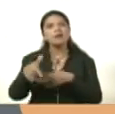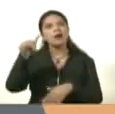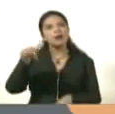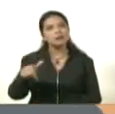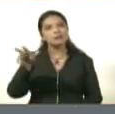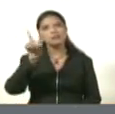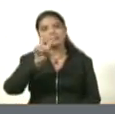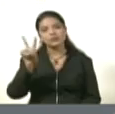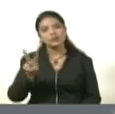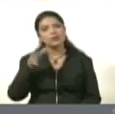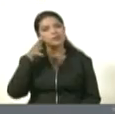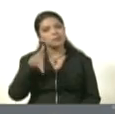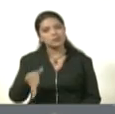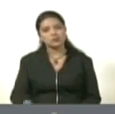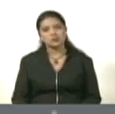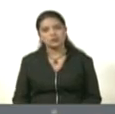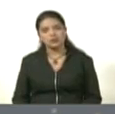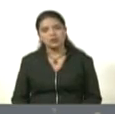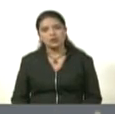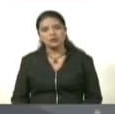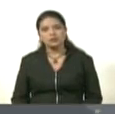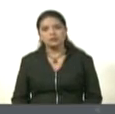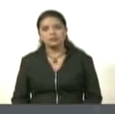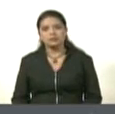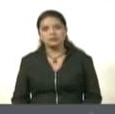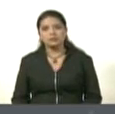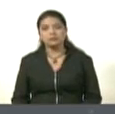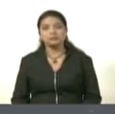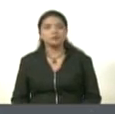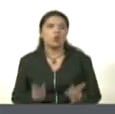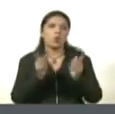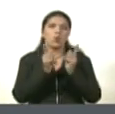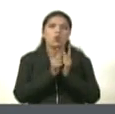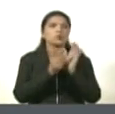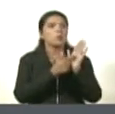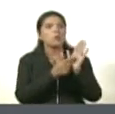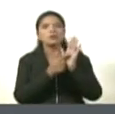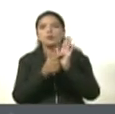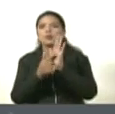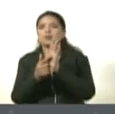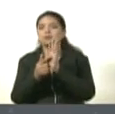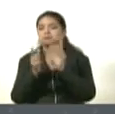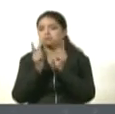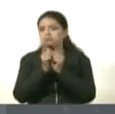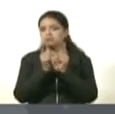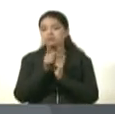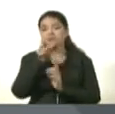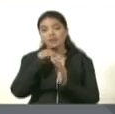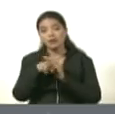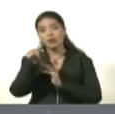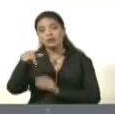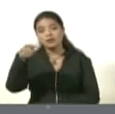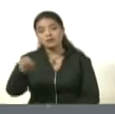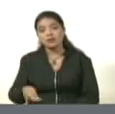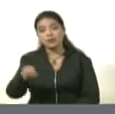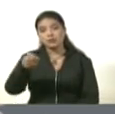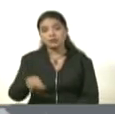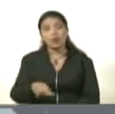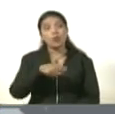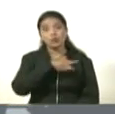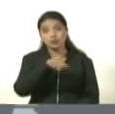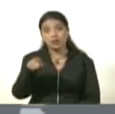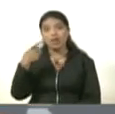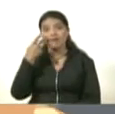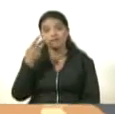ocurrió. Le hemos dado un recorrido muy corto por las instalaciones del tribunal, donde vieron